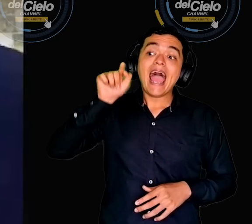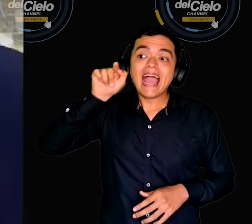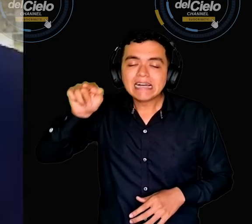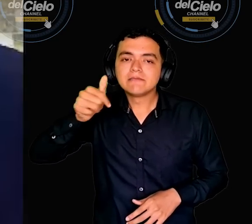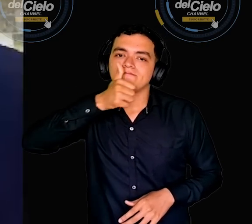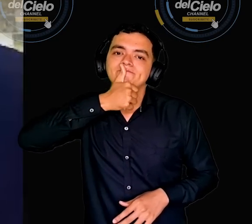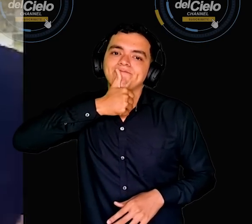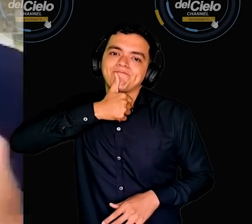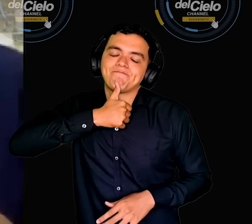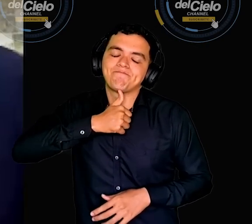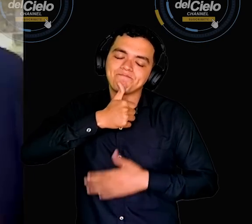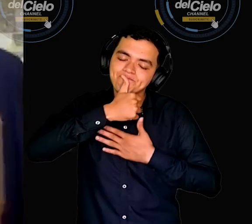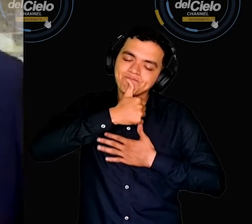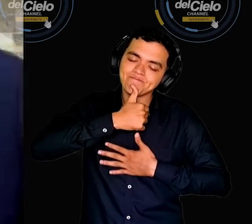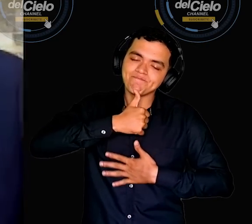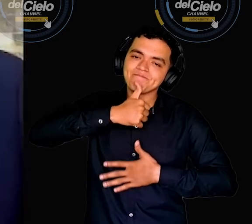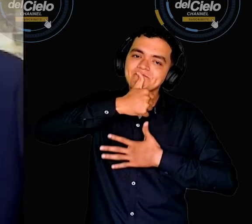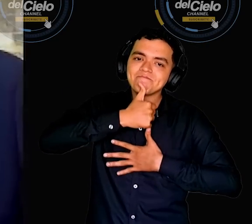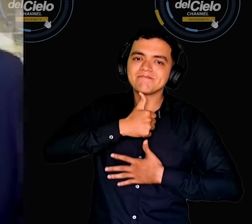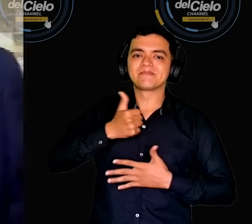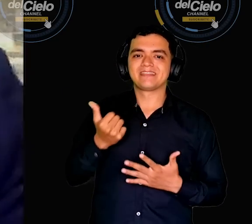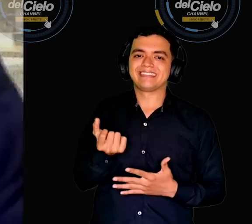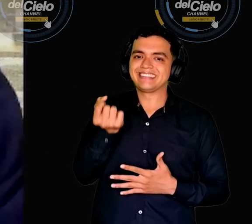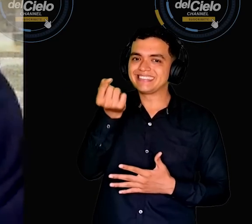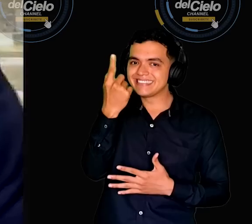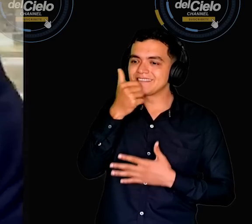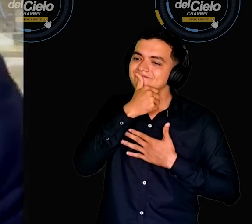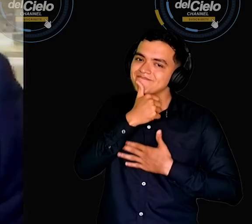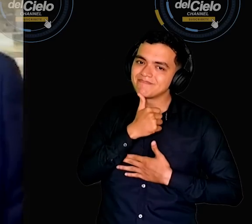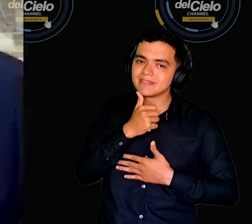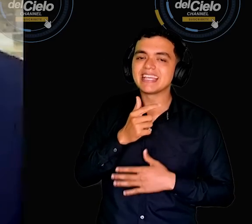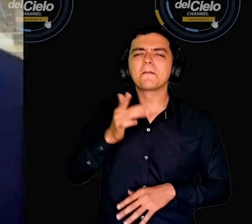entonces yo no puedo aducir que no estoy